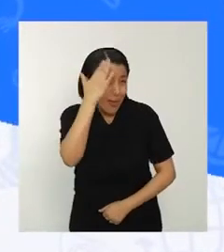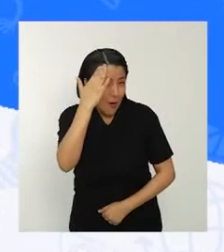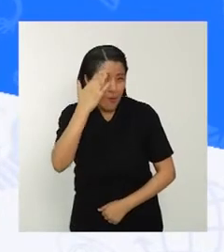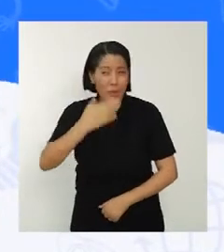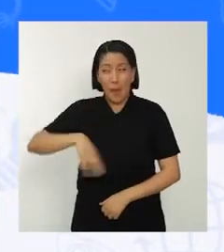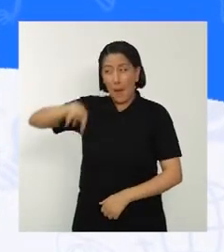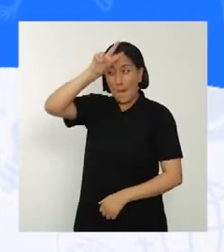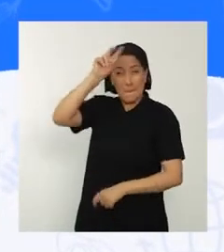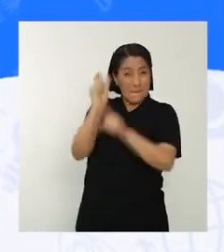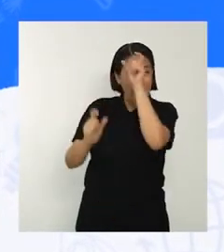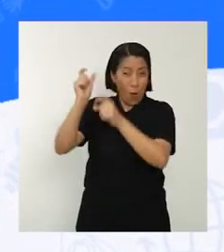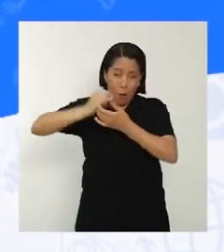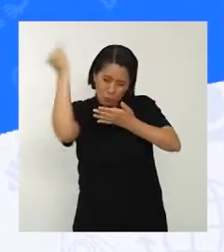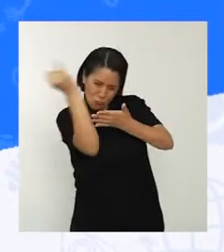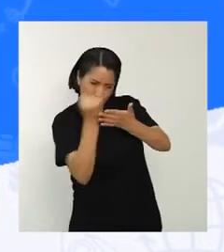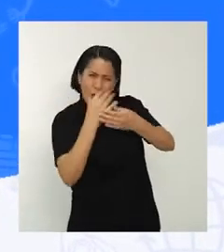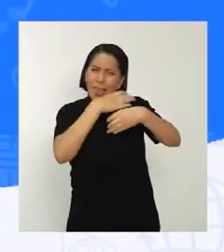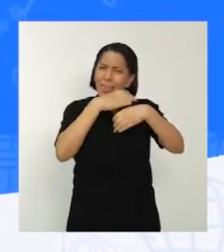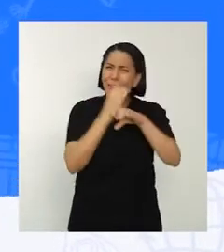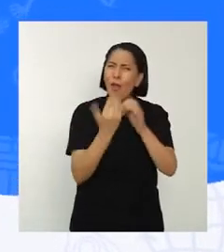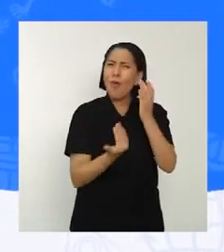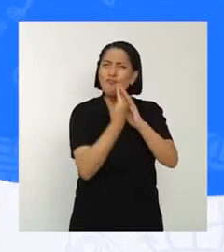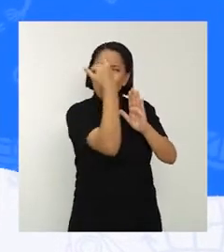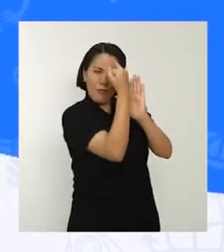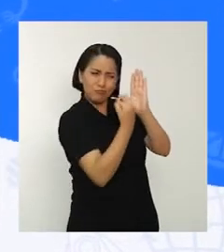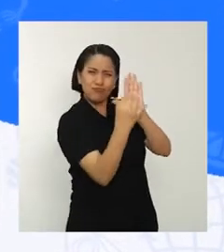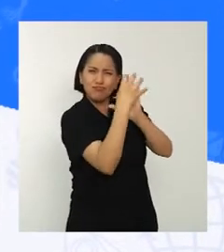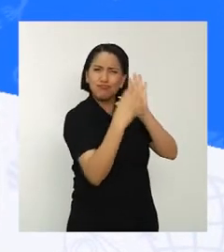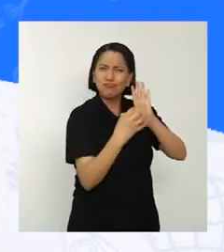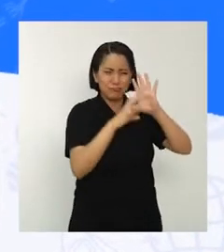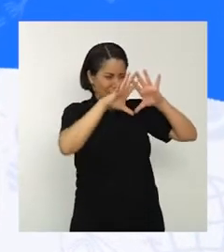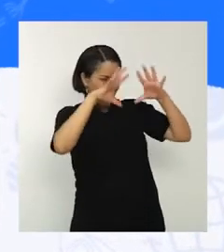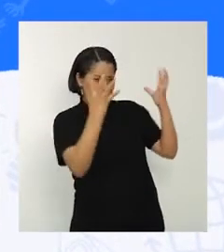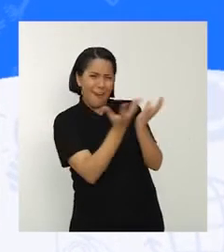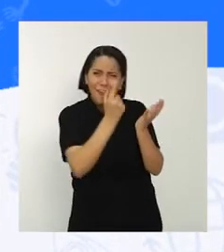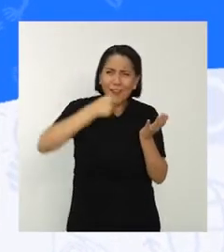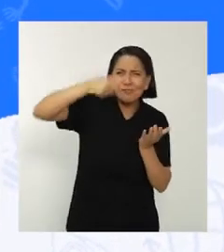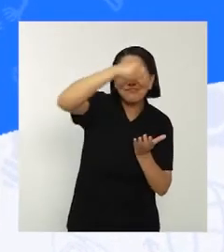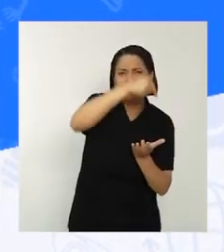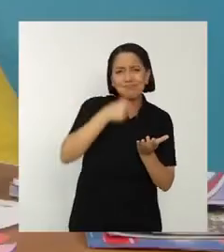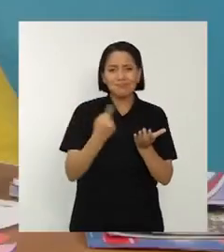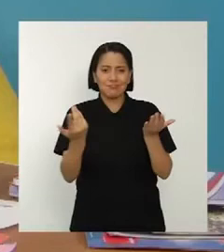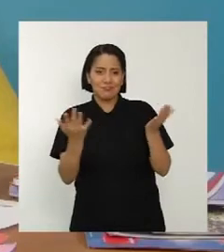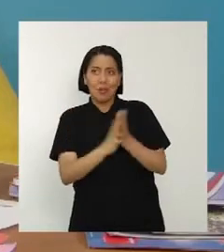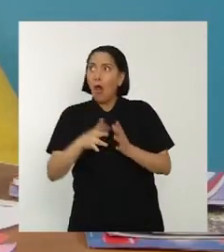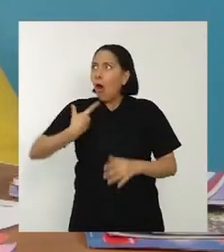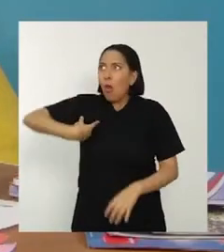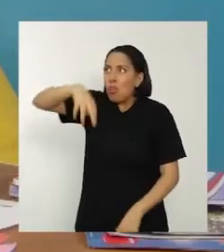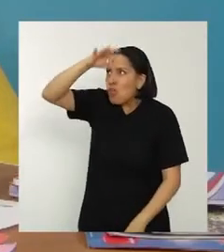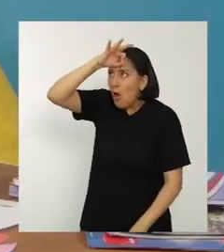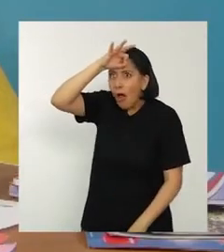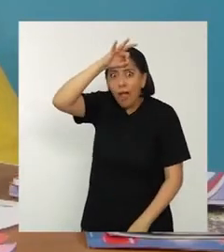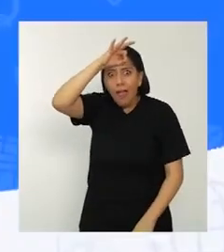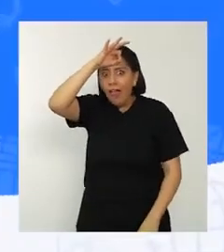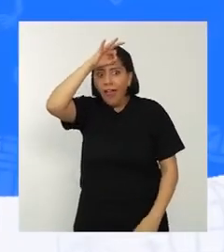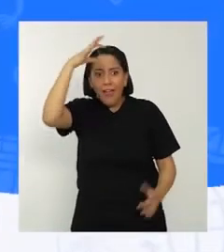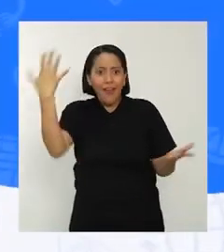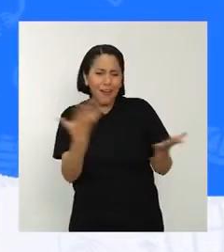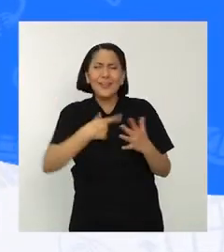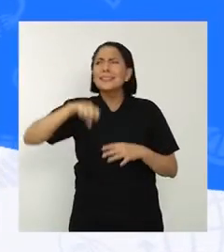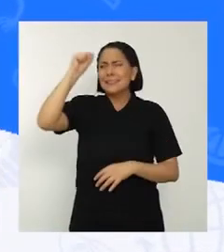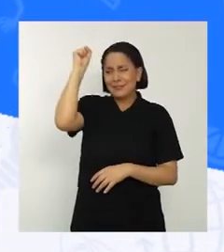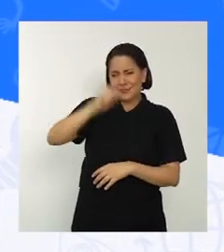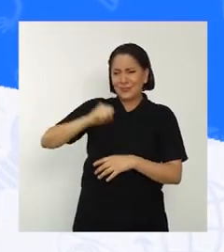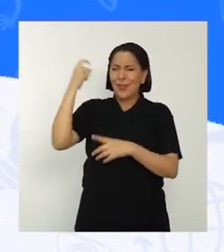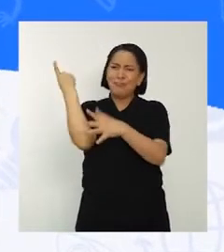¿Sabían que hay varios dibujantes peruanos creando y dibujando cómics en otros países del mundo? No lo sabía. Hay